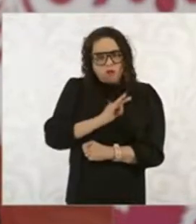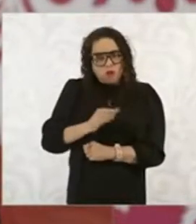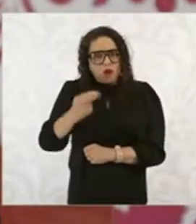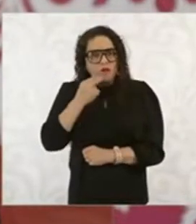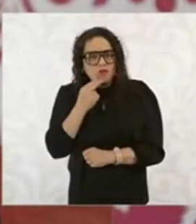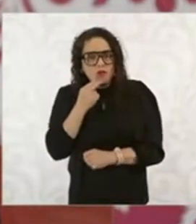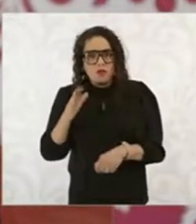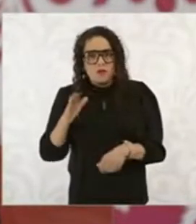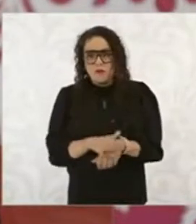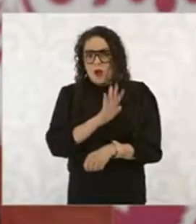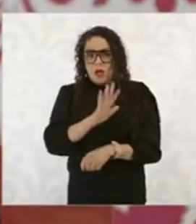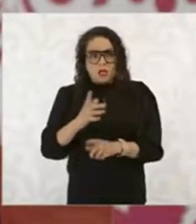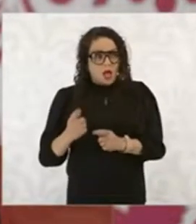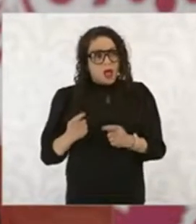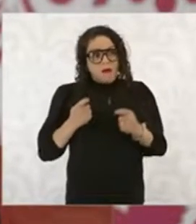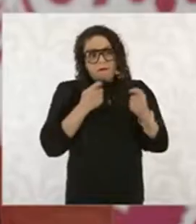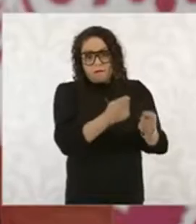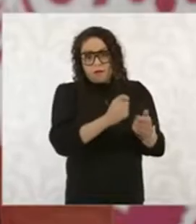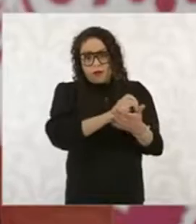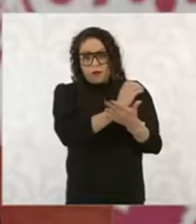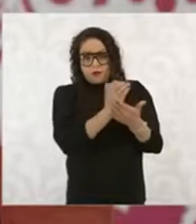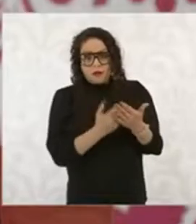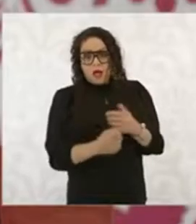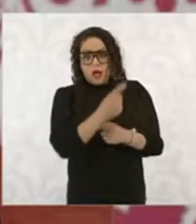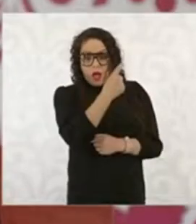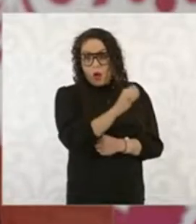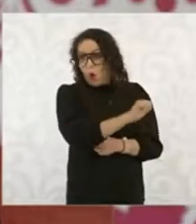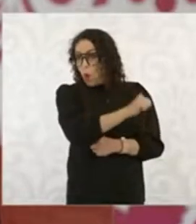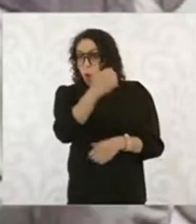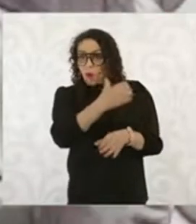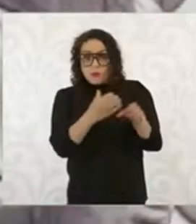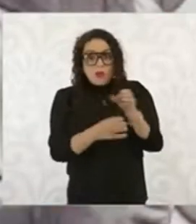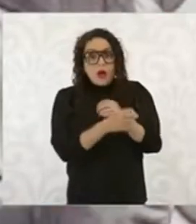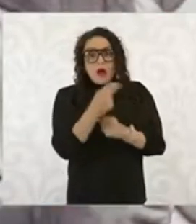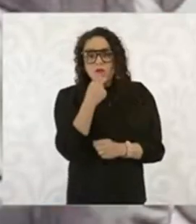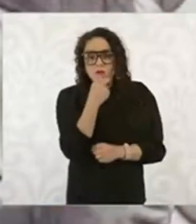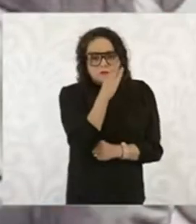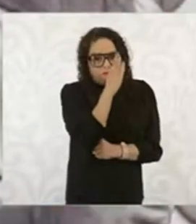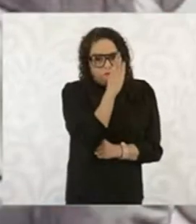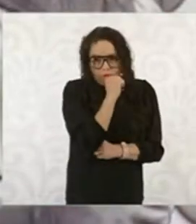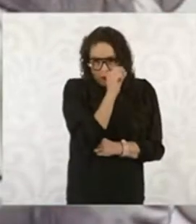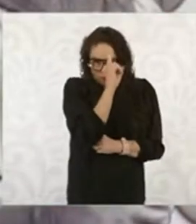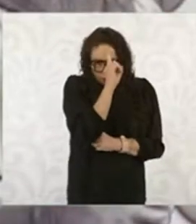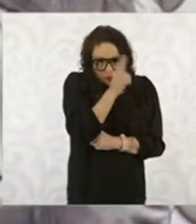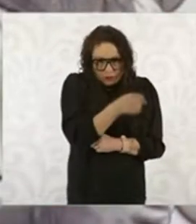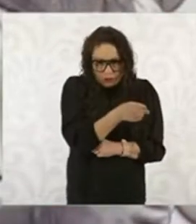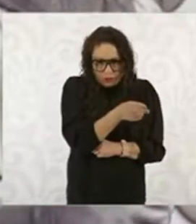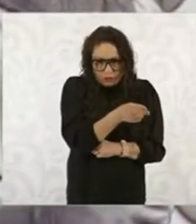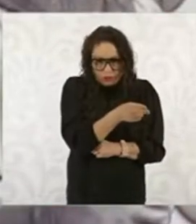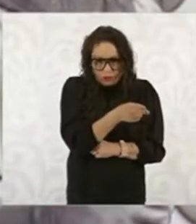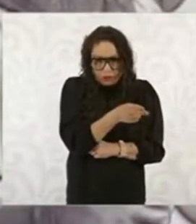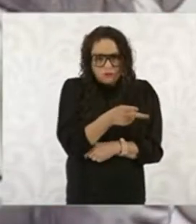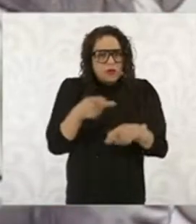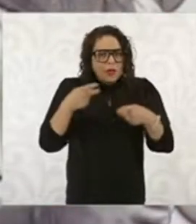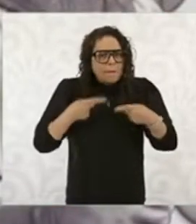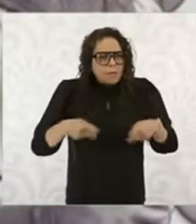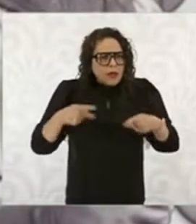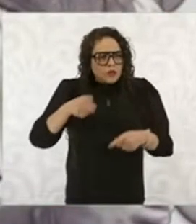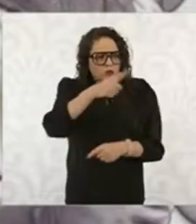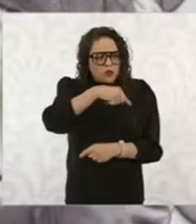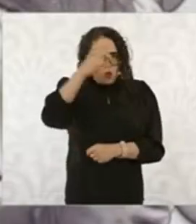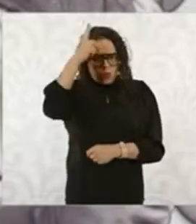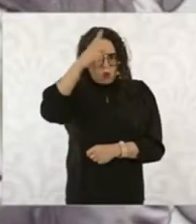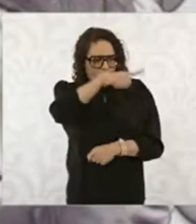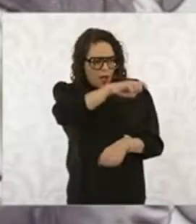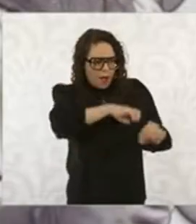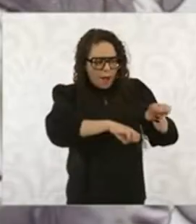concesiona un volumen de agua, pues no puede usarse para otra cosa. Y muchos empresarios de manera voluntaria regresaron